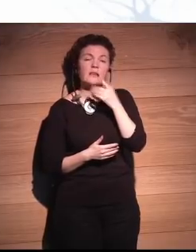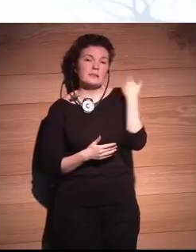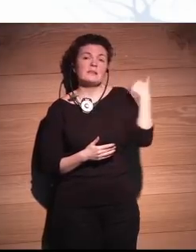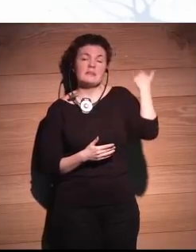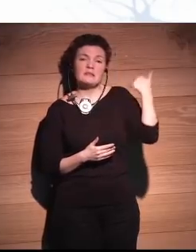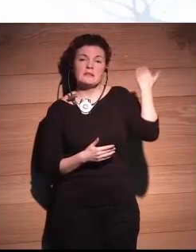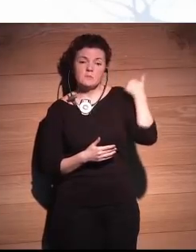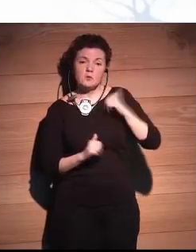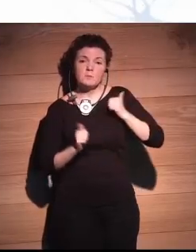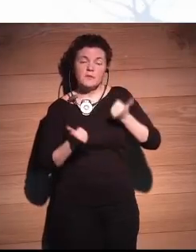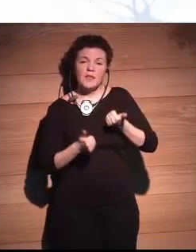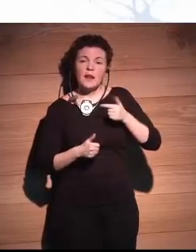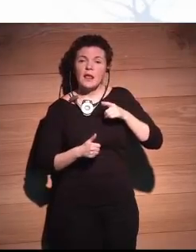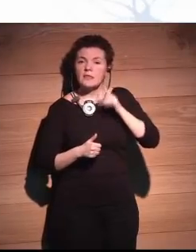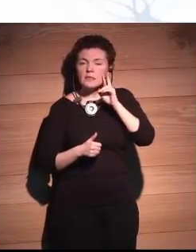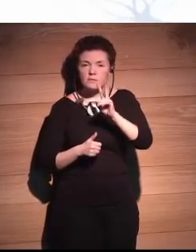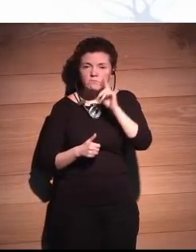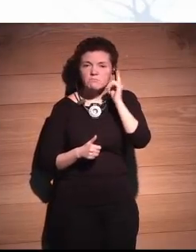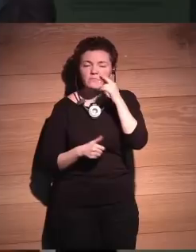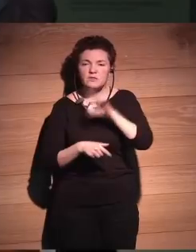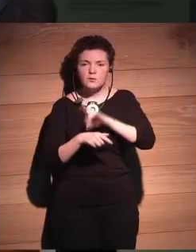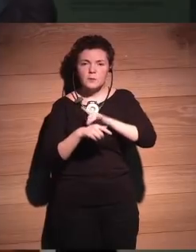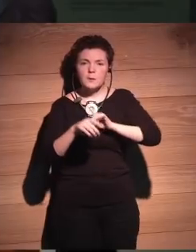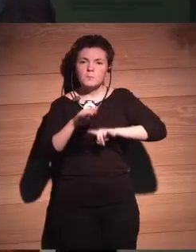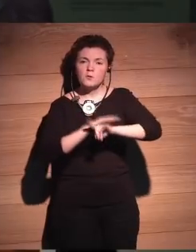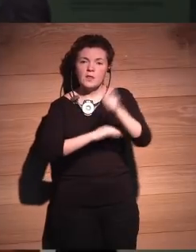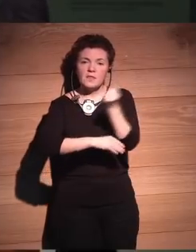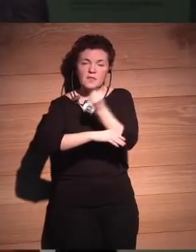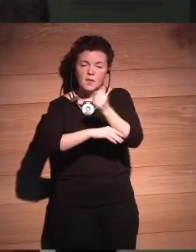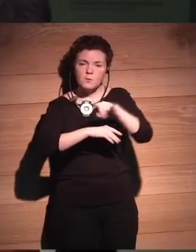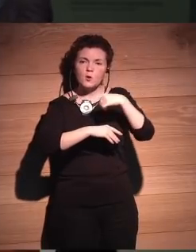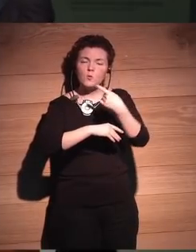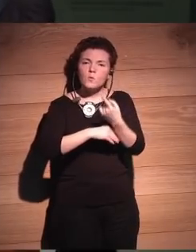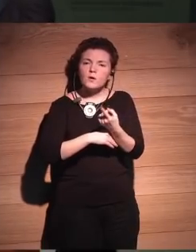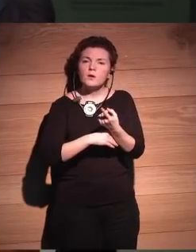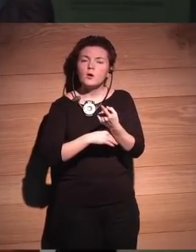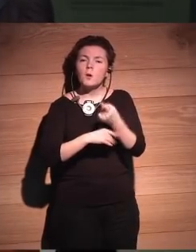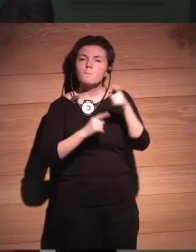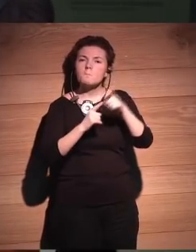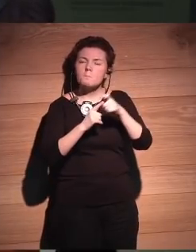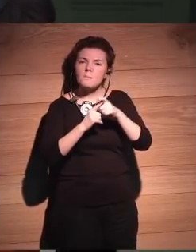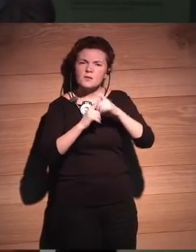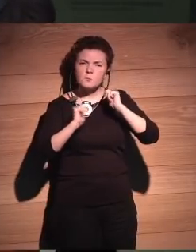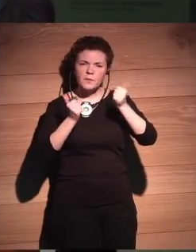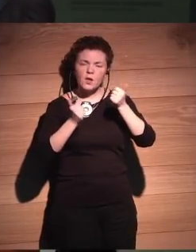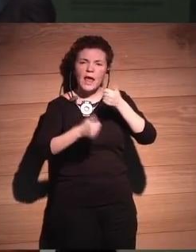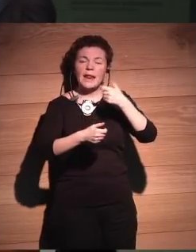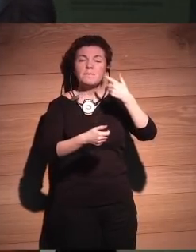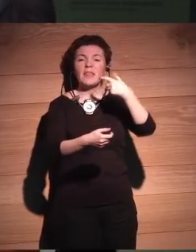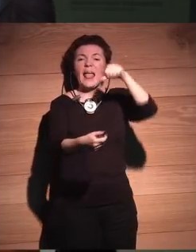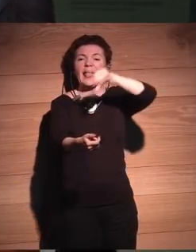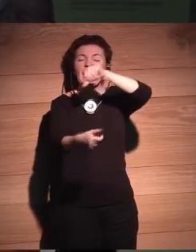hacía tiempo. Empezó con el diagnóstico tal y como se puede ver, empezó con la progresión en el mes de diciembre, después de ser diagnosticada en el mes de mayo, empezó con